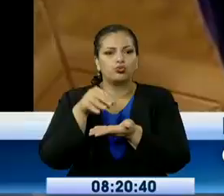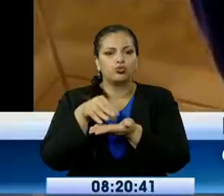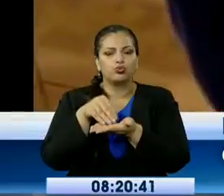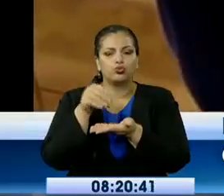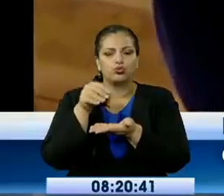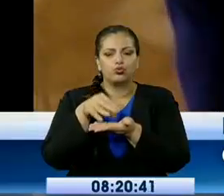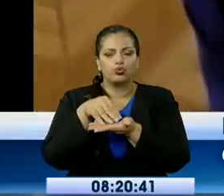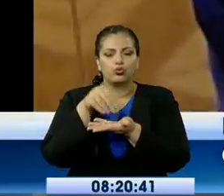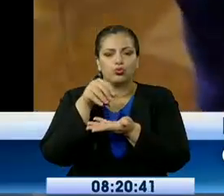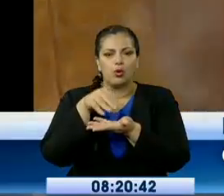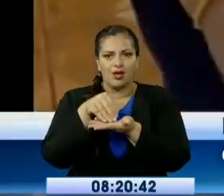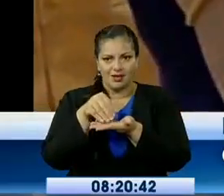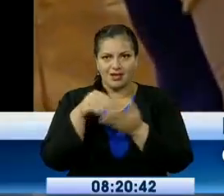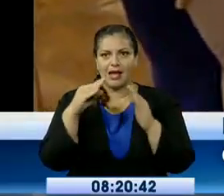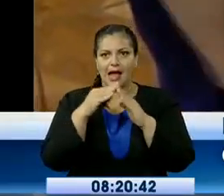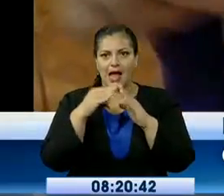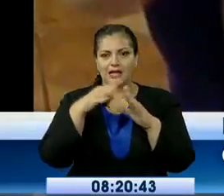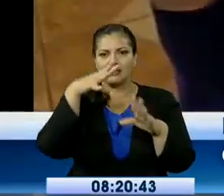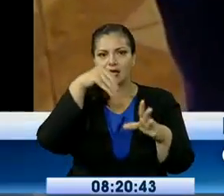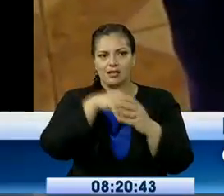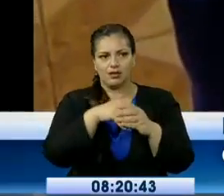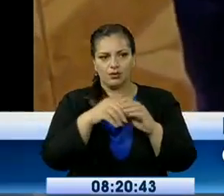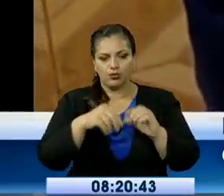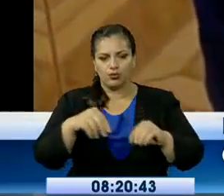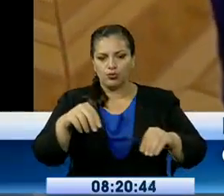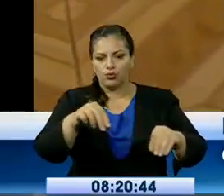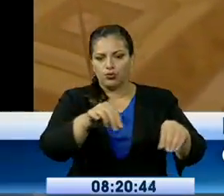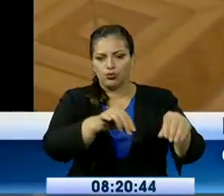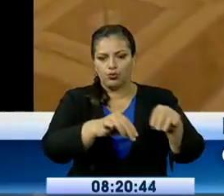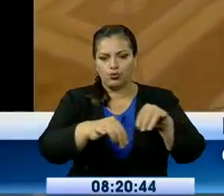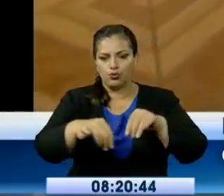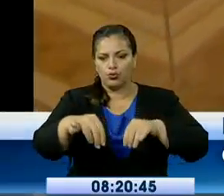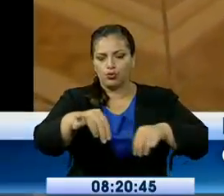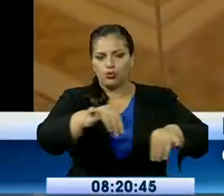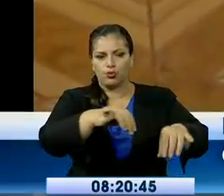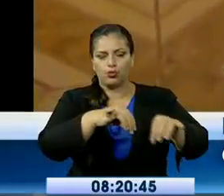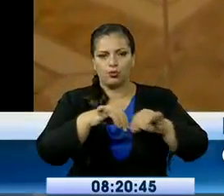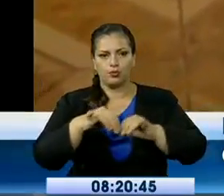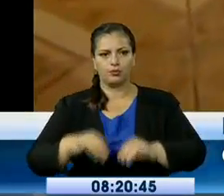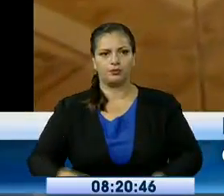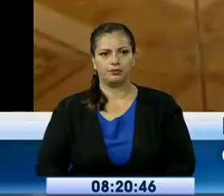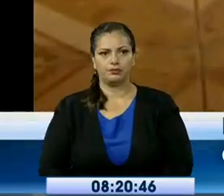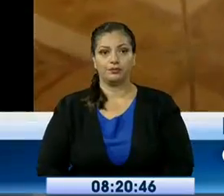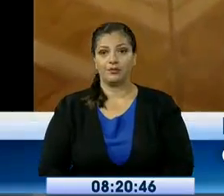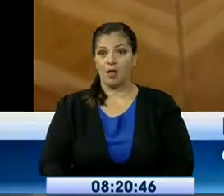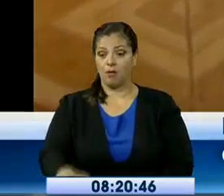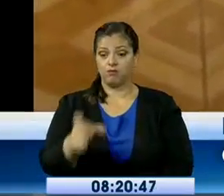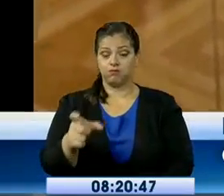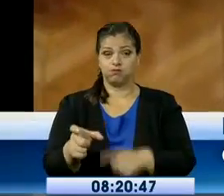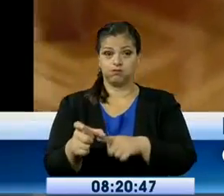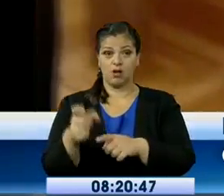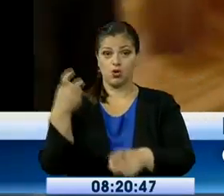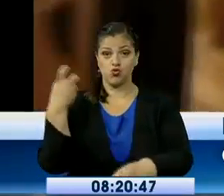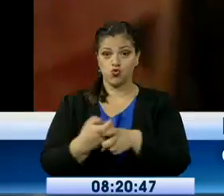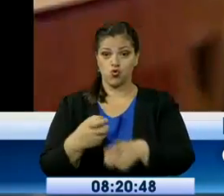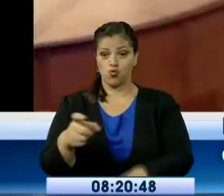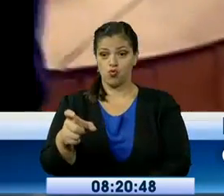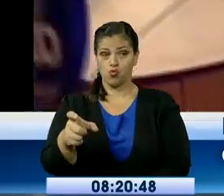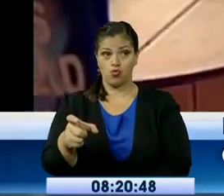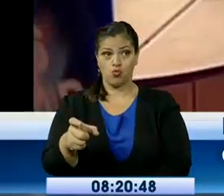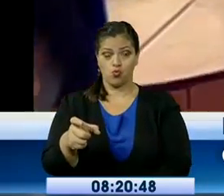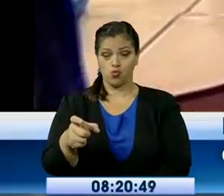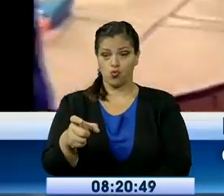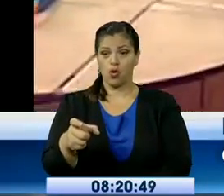¿Es el polvito? Sí, es el polvito. Perfecto. El granulado y también el barrito. Ah, para las pulperas. Ah, también para